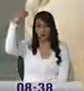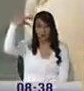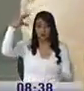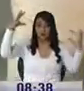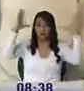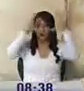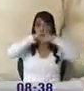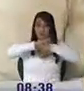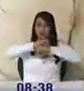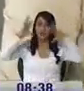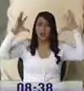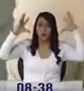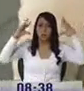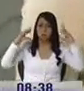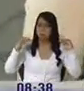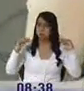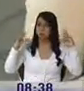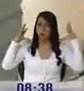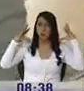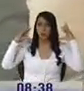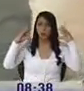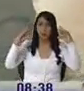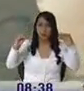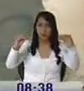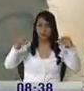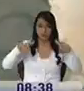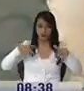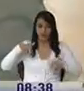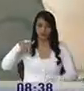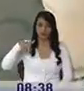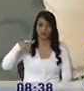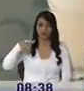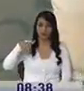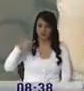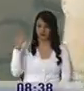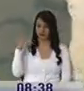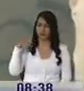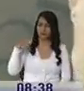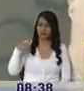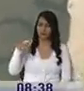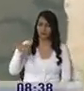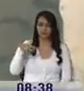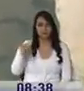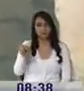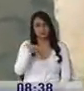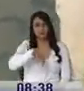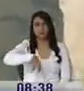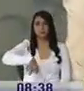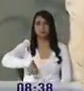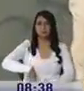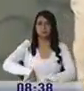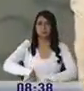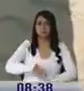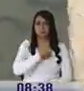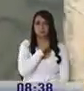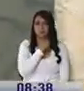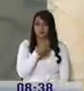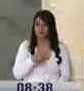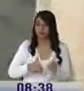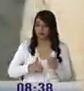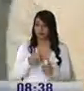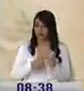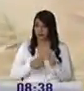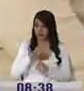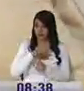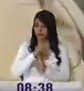noche y obviamente en este corredor que vamos a caminar en pocos minutos hay mucha delincuencia Ese es el principal problema del parque